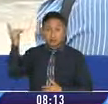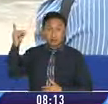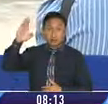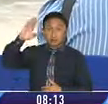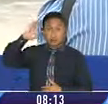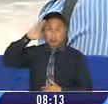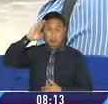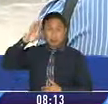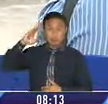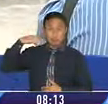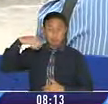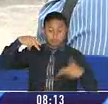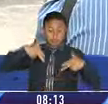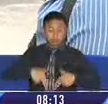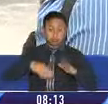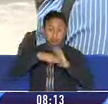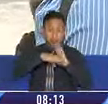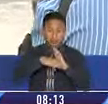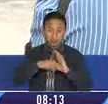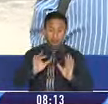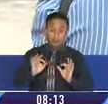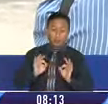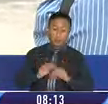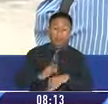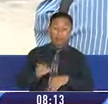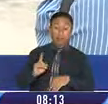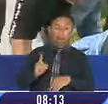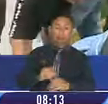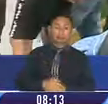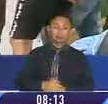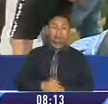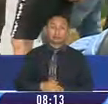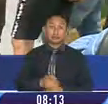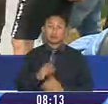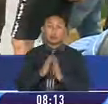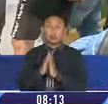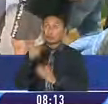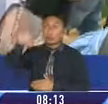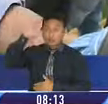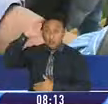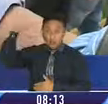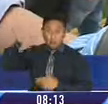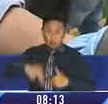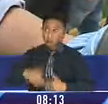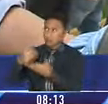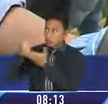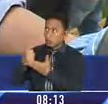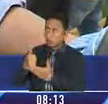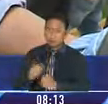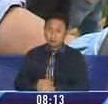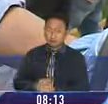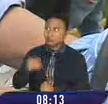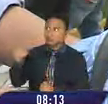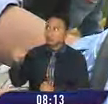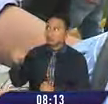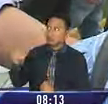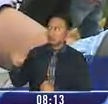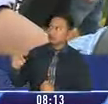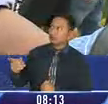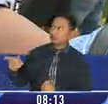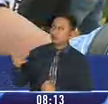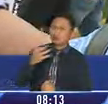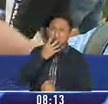de la agencia bancaria quisieron meter las manos por el prójimo. Pedí auxilio a los guardias y me dio un poco, como le digo, de